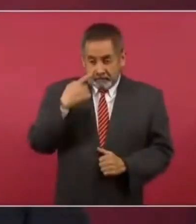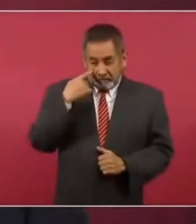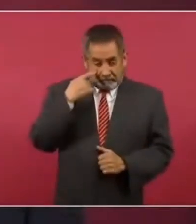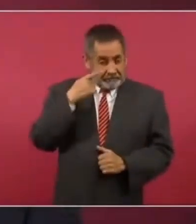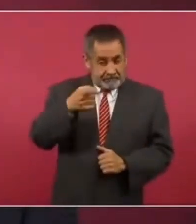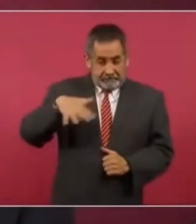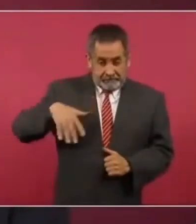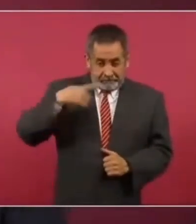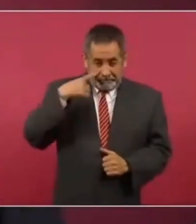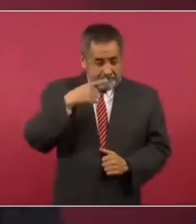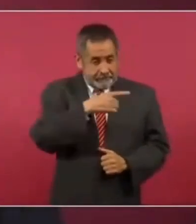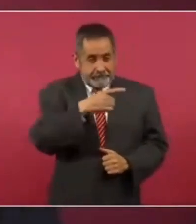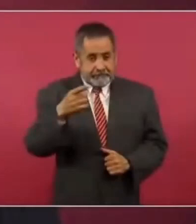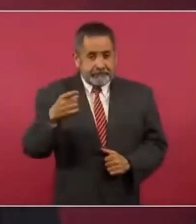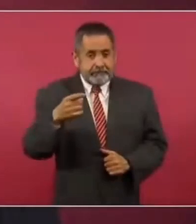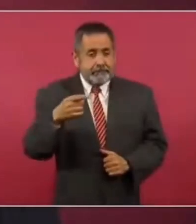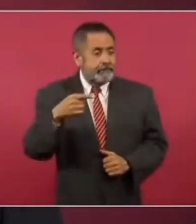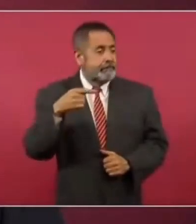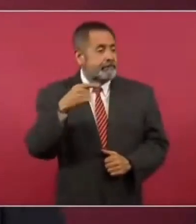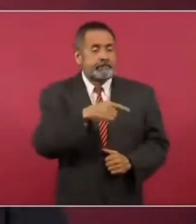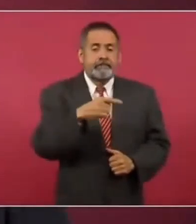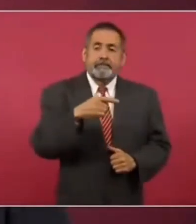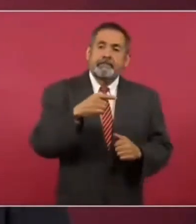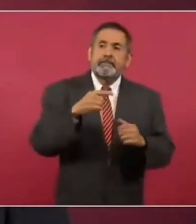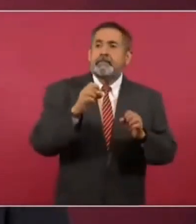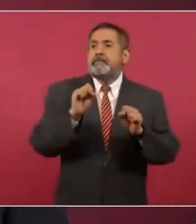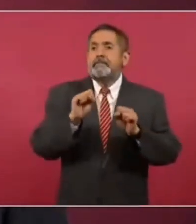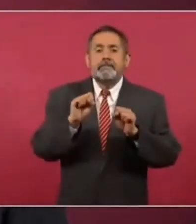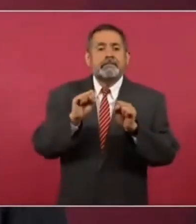estamos viendo, crearon un sistema,